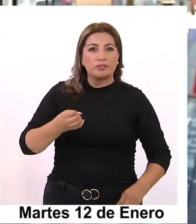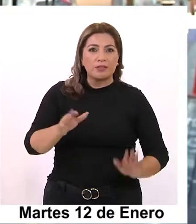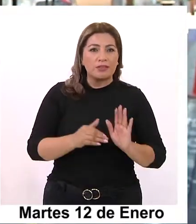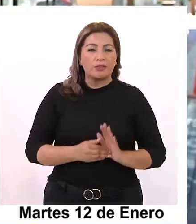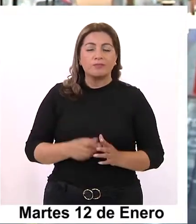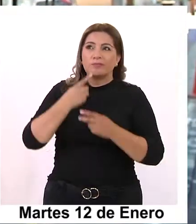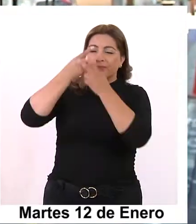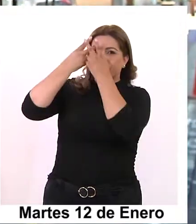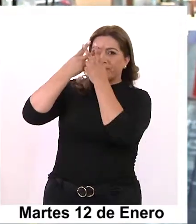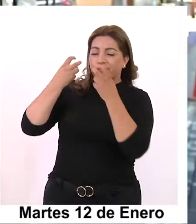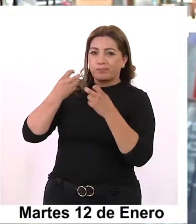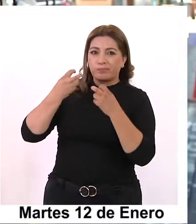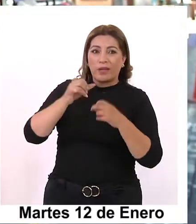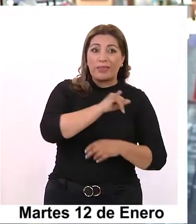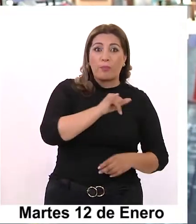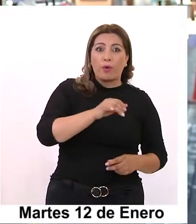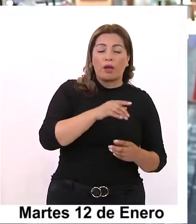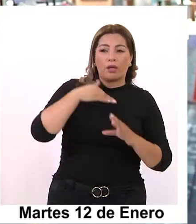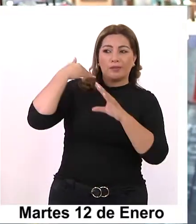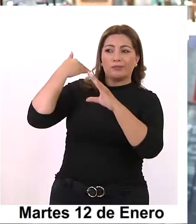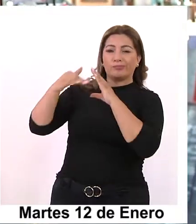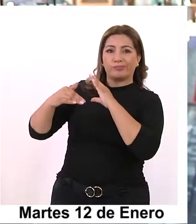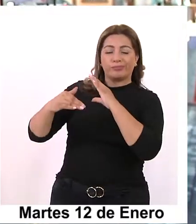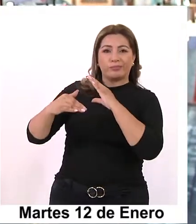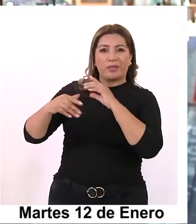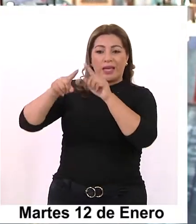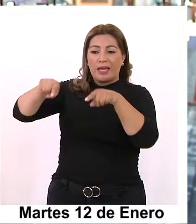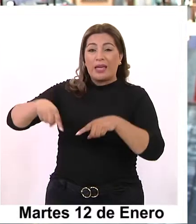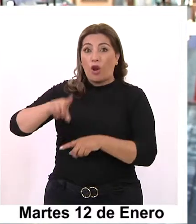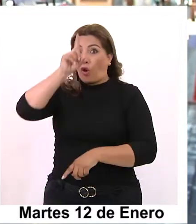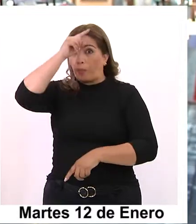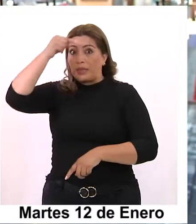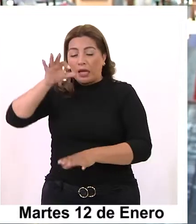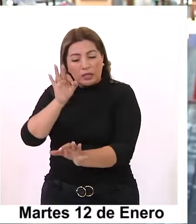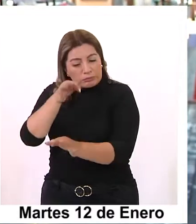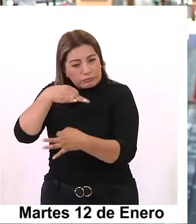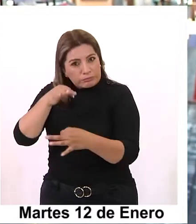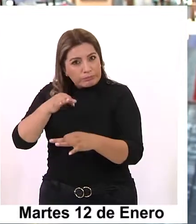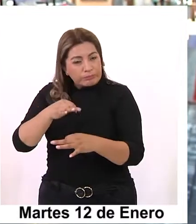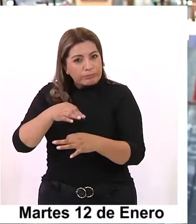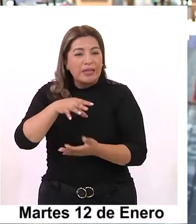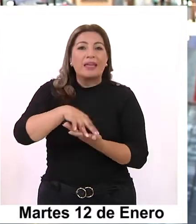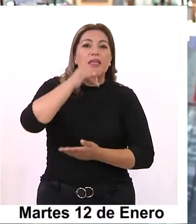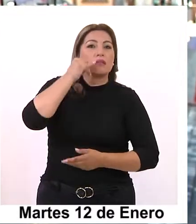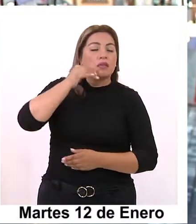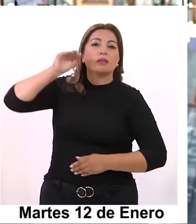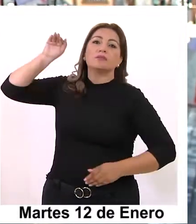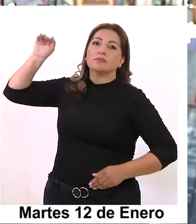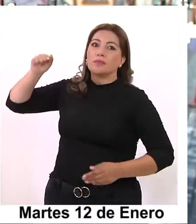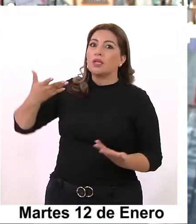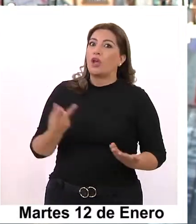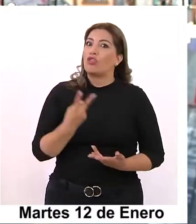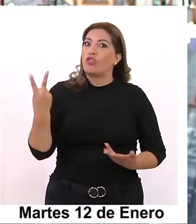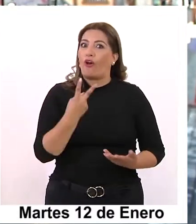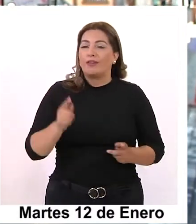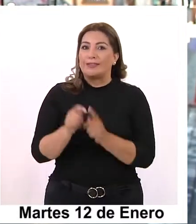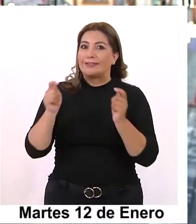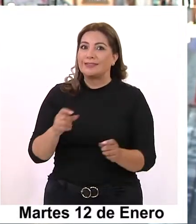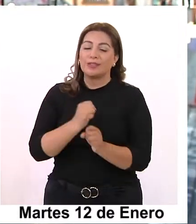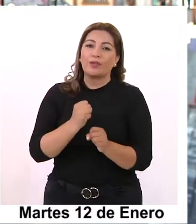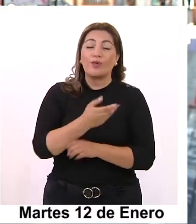y el laboratorio del hospital tiene que recoger todas las muestras que se toman en la comuna de Iquique, en la comuna de Alto Piso. Entonces ustedes podrán